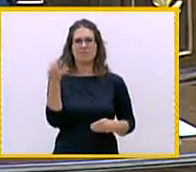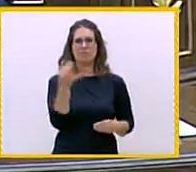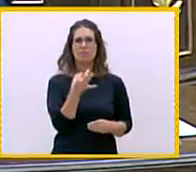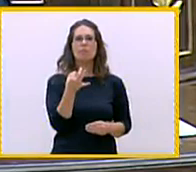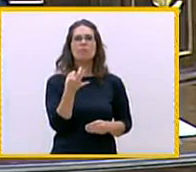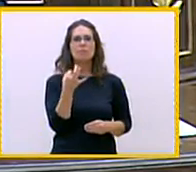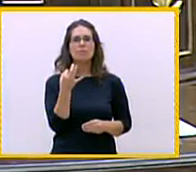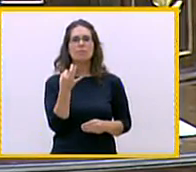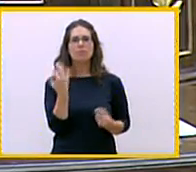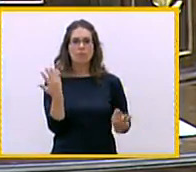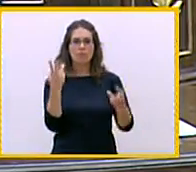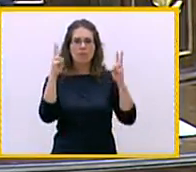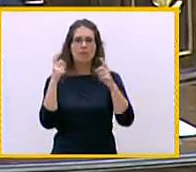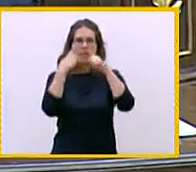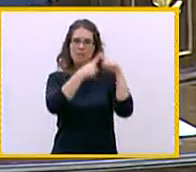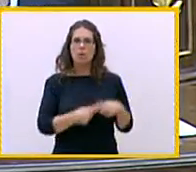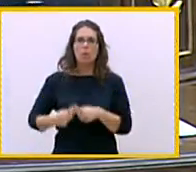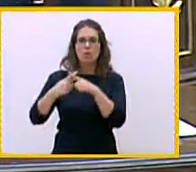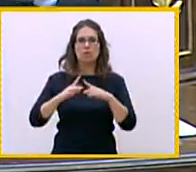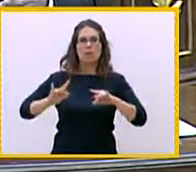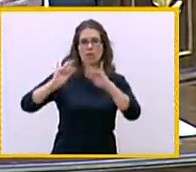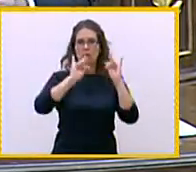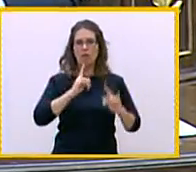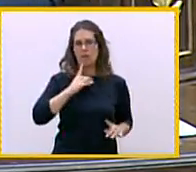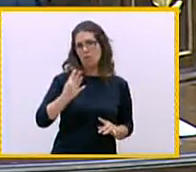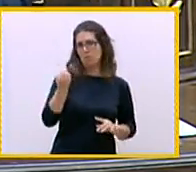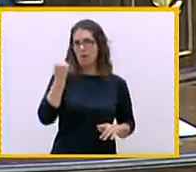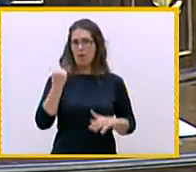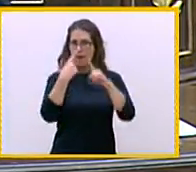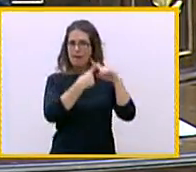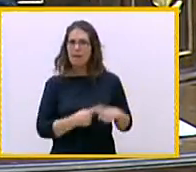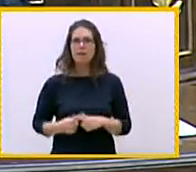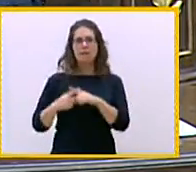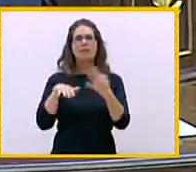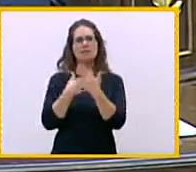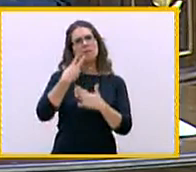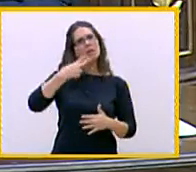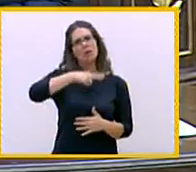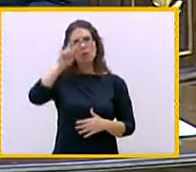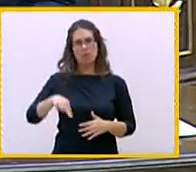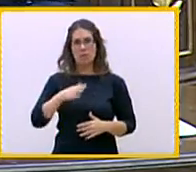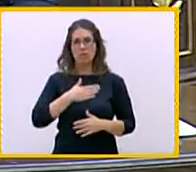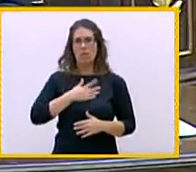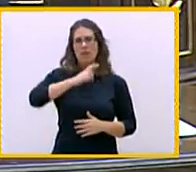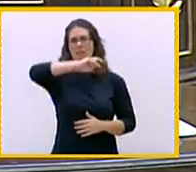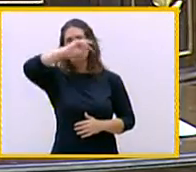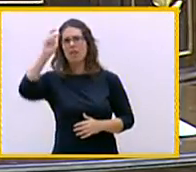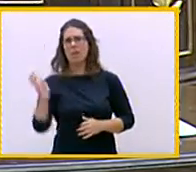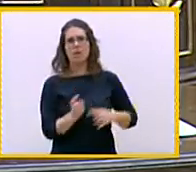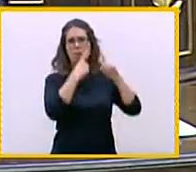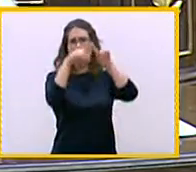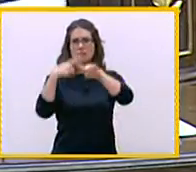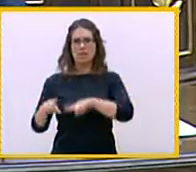de la distribución territorial del poder, el reconocimiento de nuestra gran diversidad